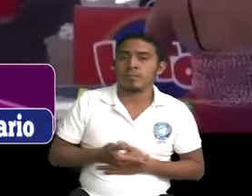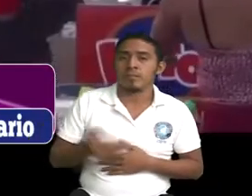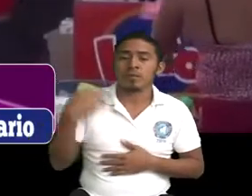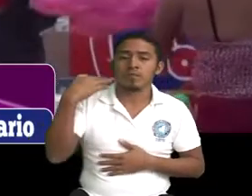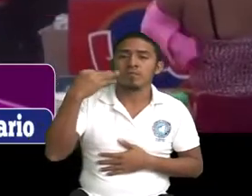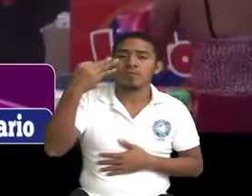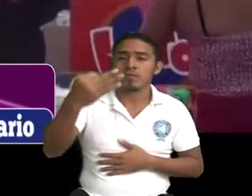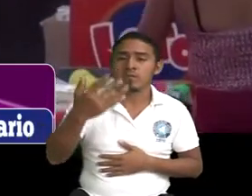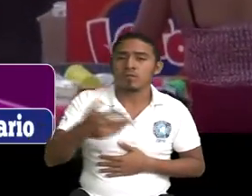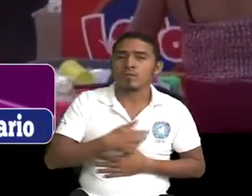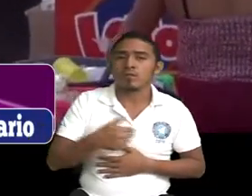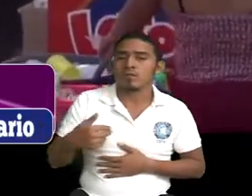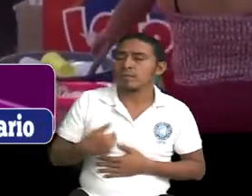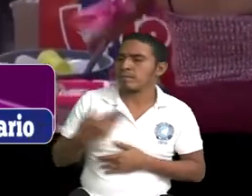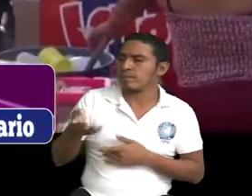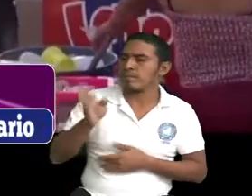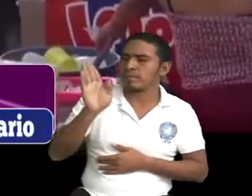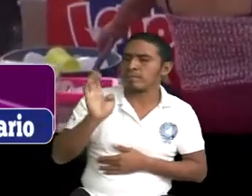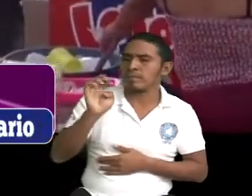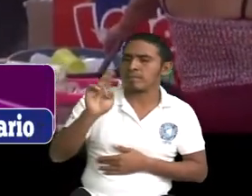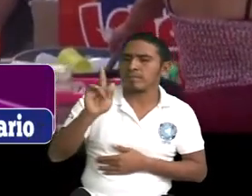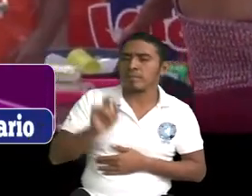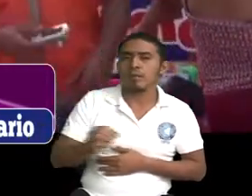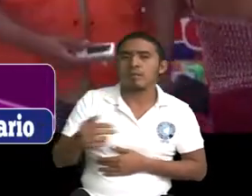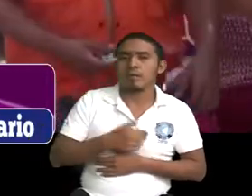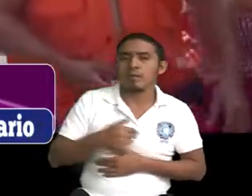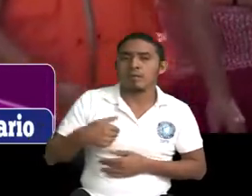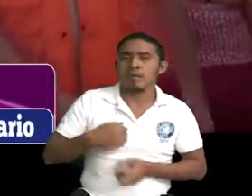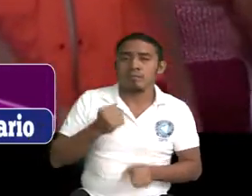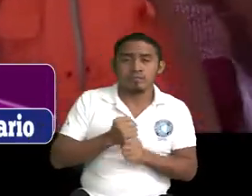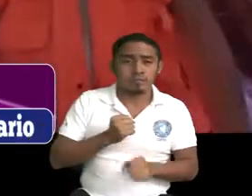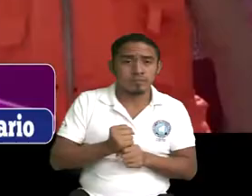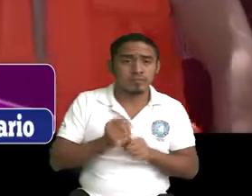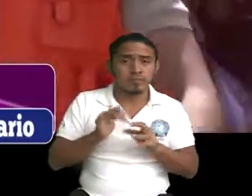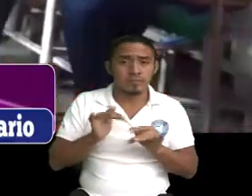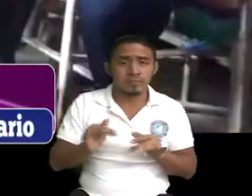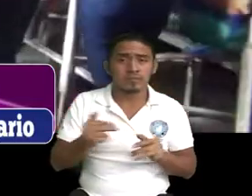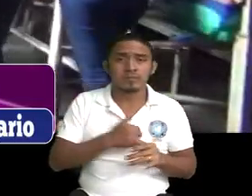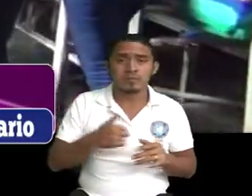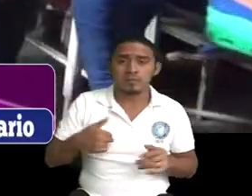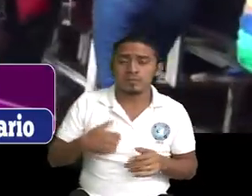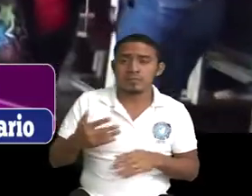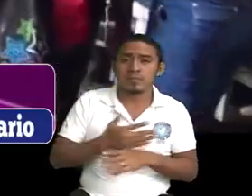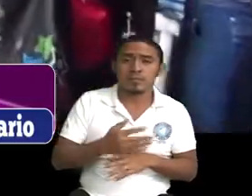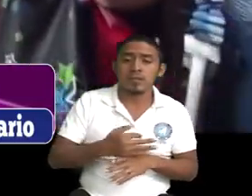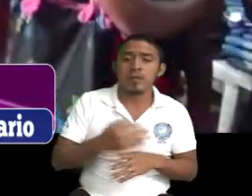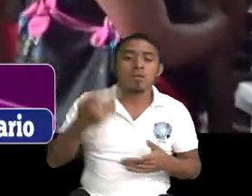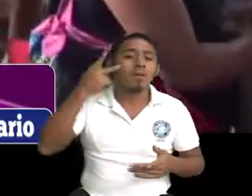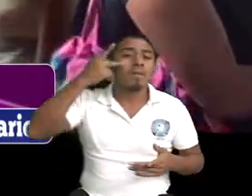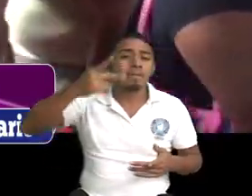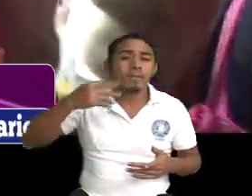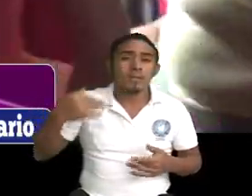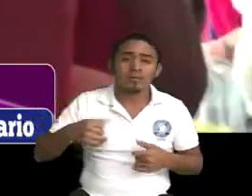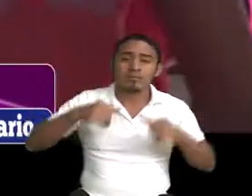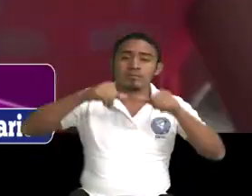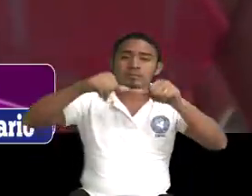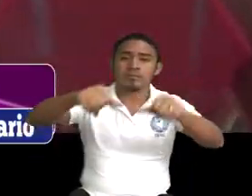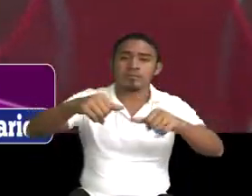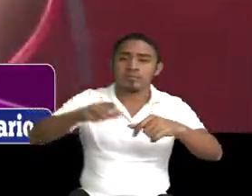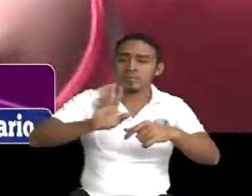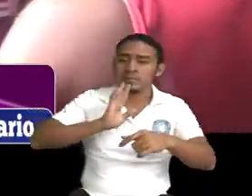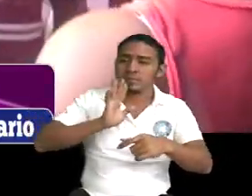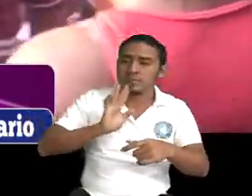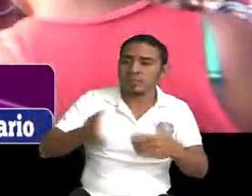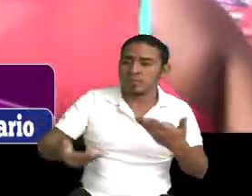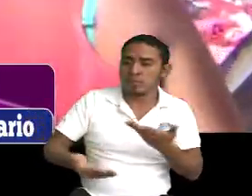proyecciones. Compañero Benito, a partir de todo el trabajo que se ha realizado y también las proyecciones para lo que continúa, usted me hablaba de